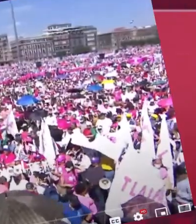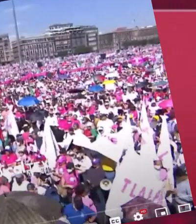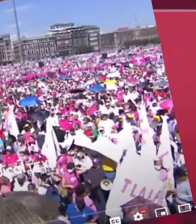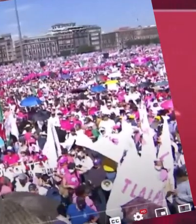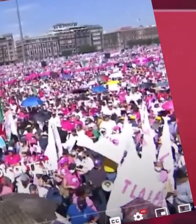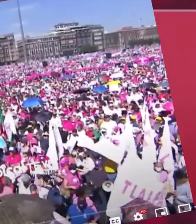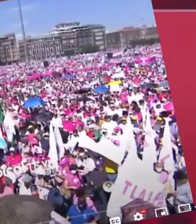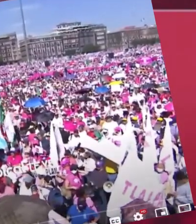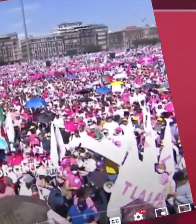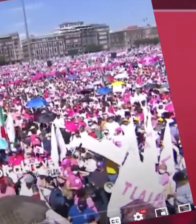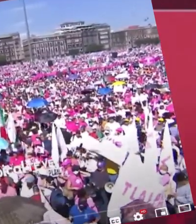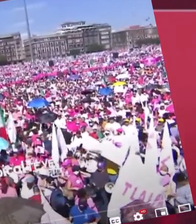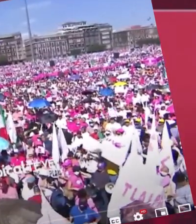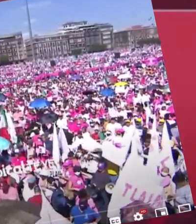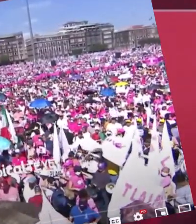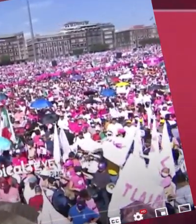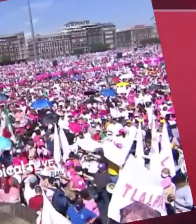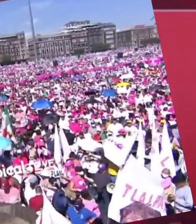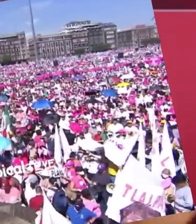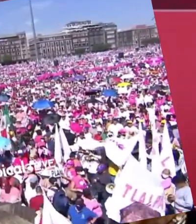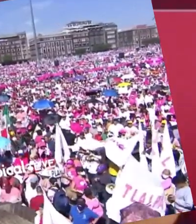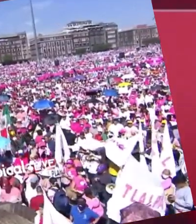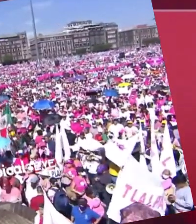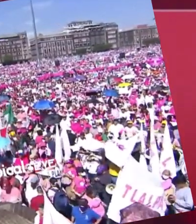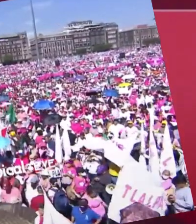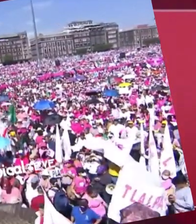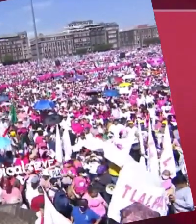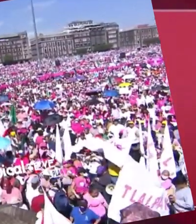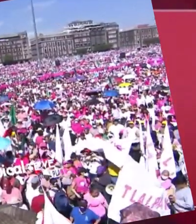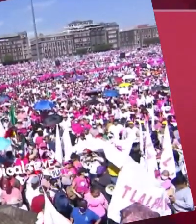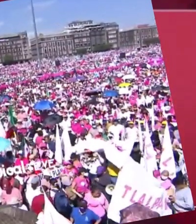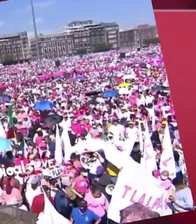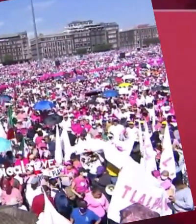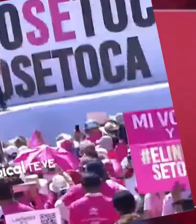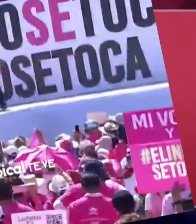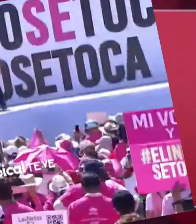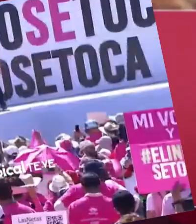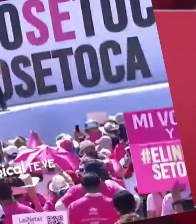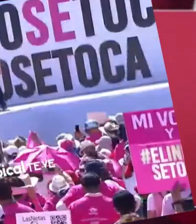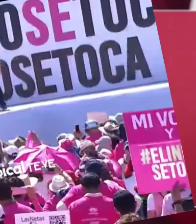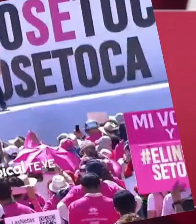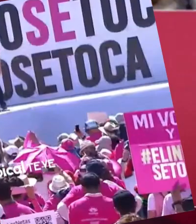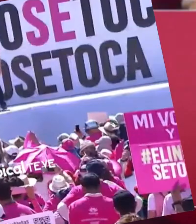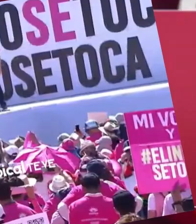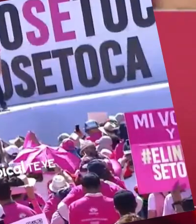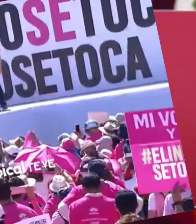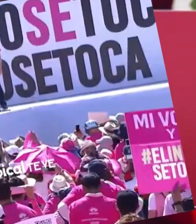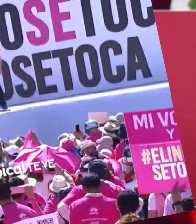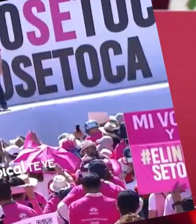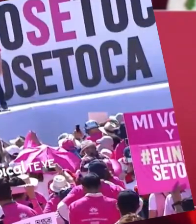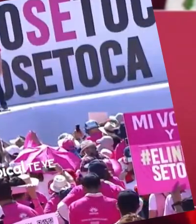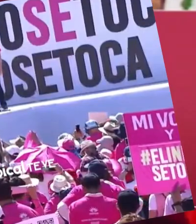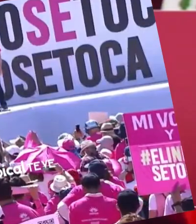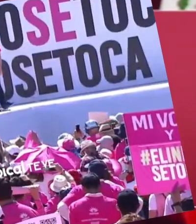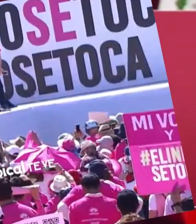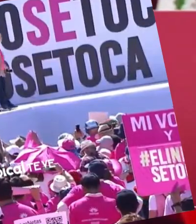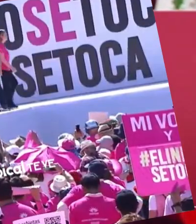bueno, no solo él, sino todo este grupo